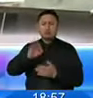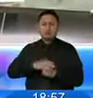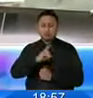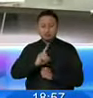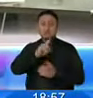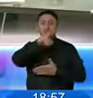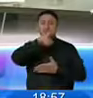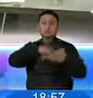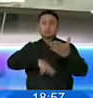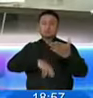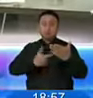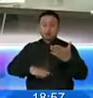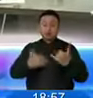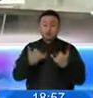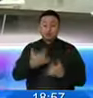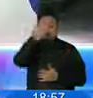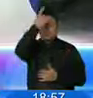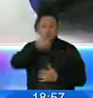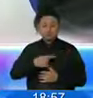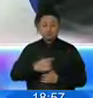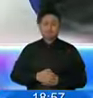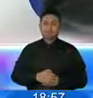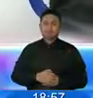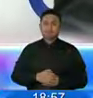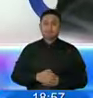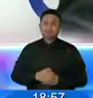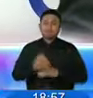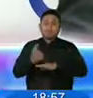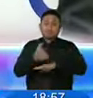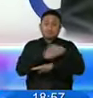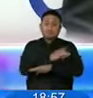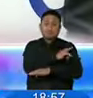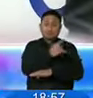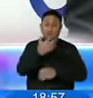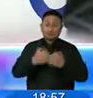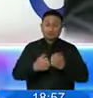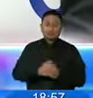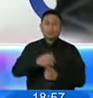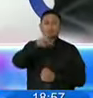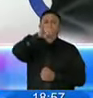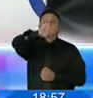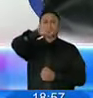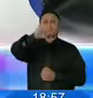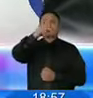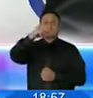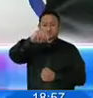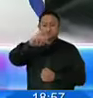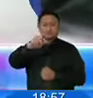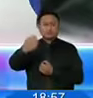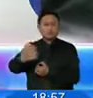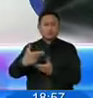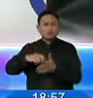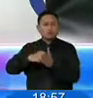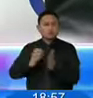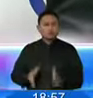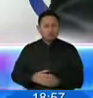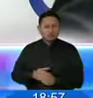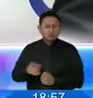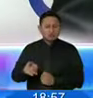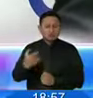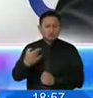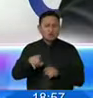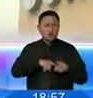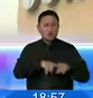leer la resolución final. Minutos antes del incidente, Yal analizó un informe de la Contraloría sobre supuestos